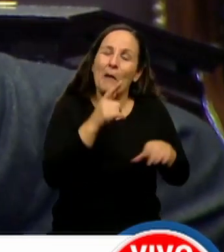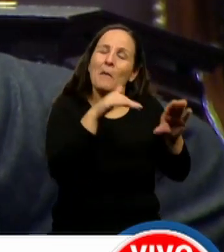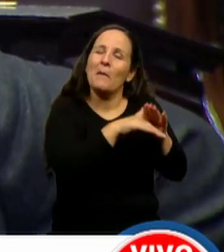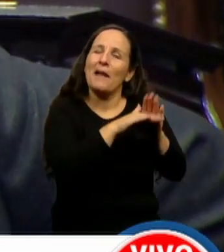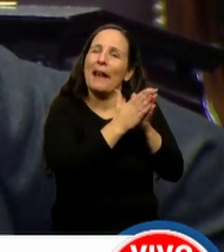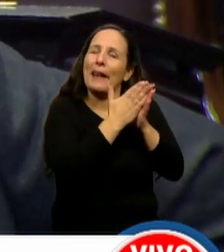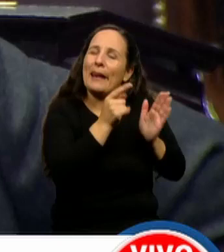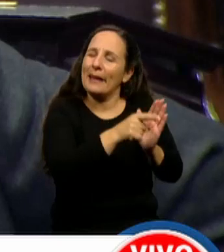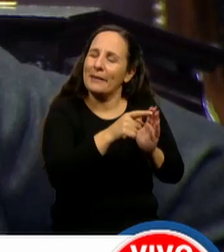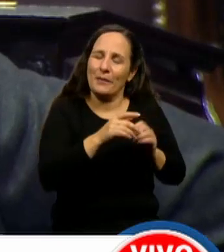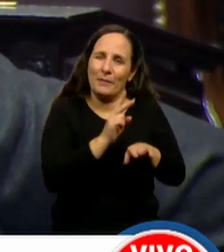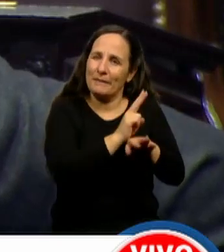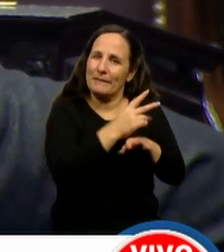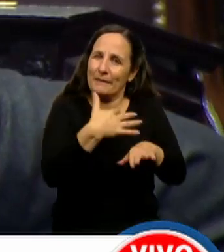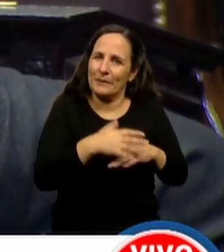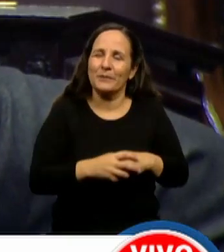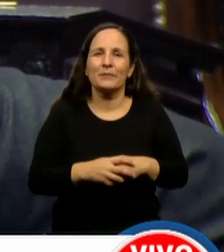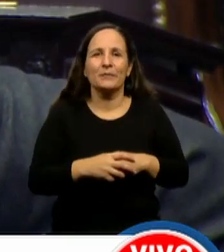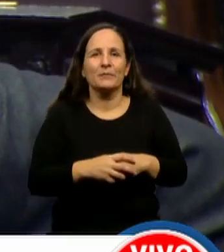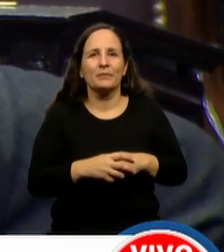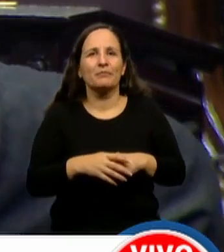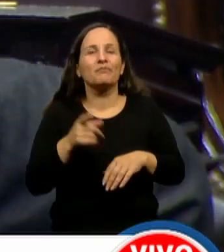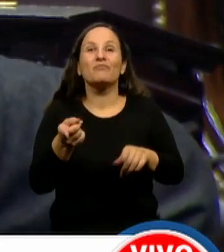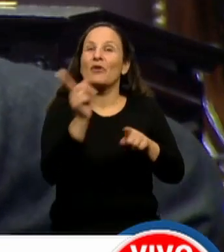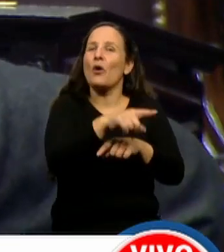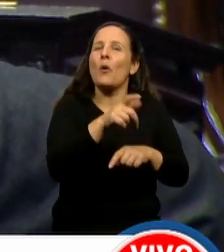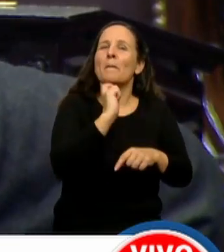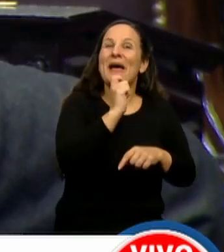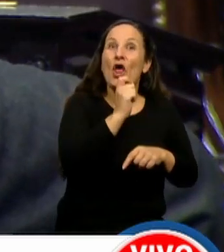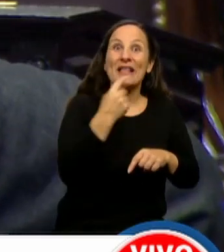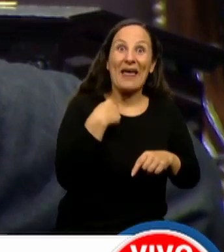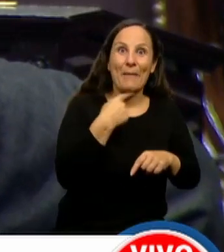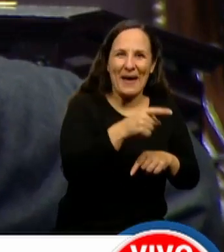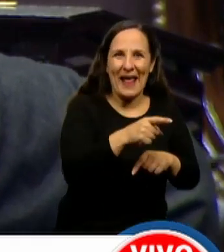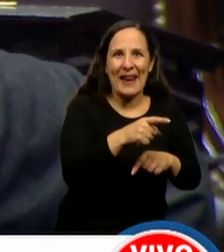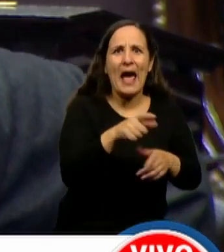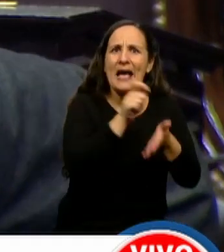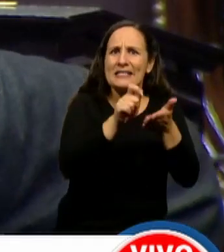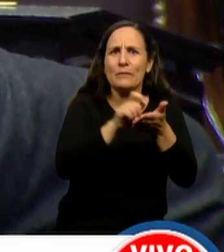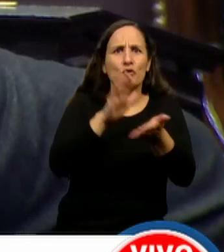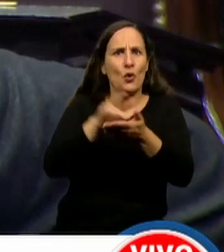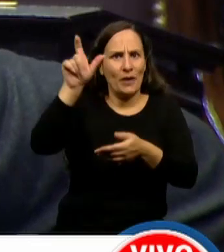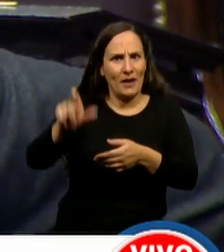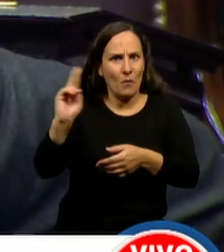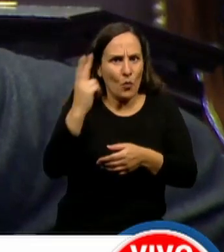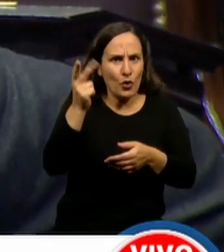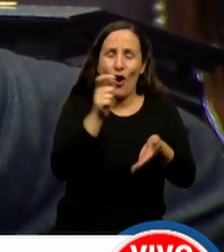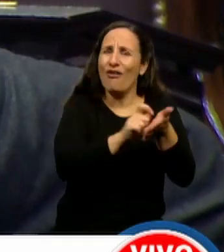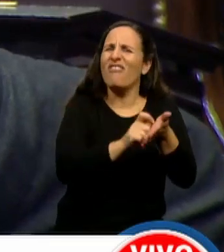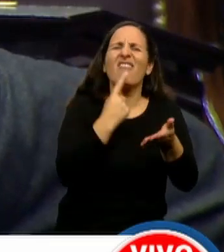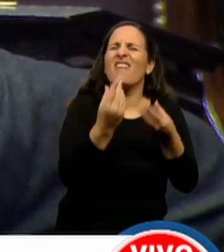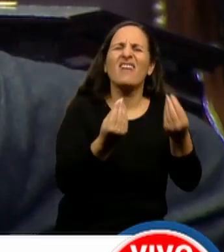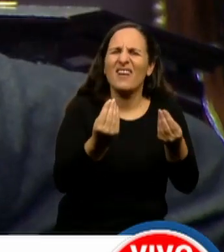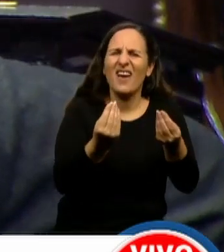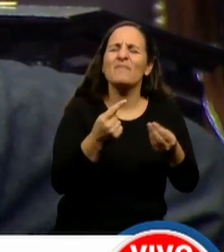atesoraba. El periodista Antonio Tardelli, un destacado periodista de Paraná, dijo al escribir la crónica de su muerte que